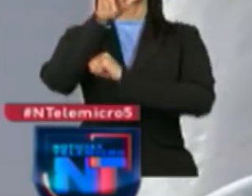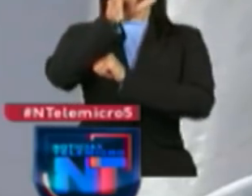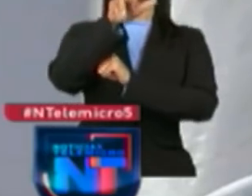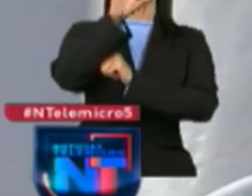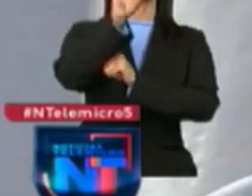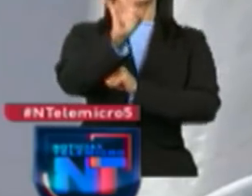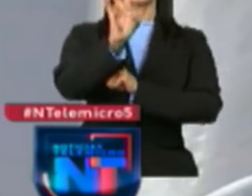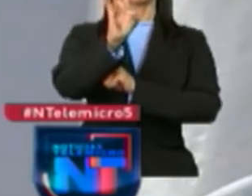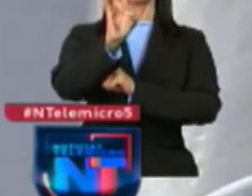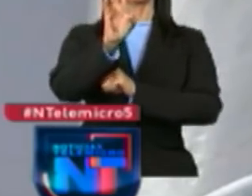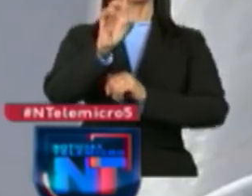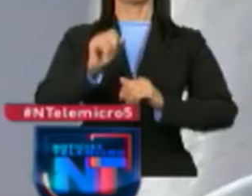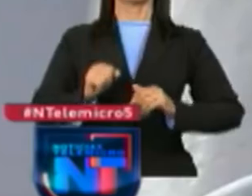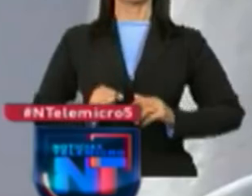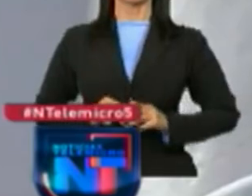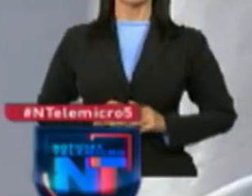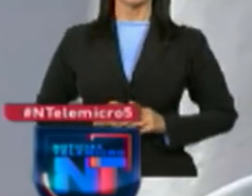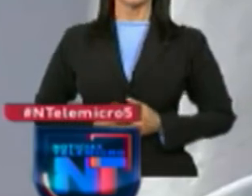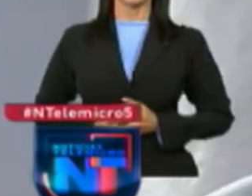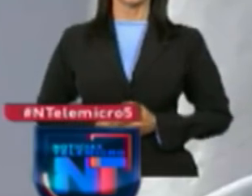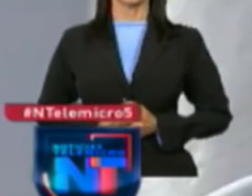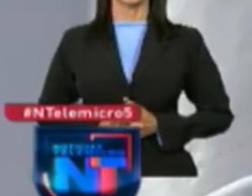237.